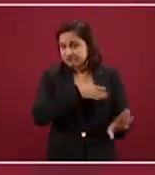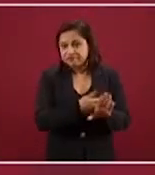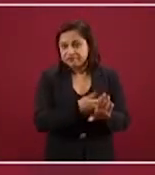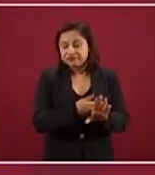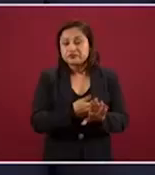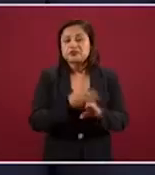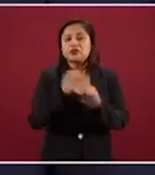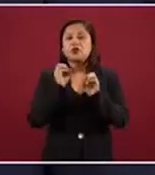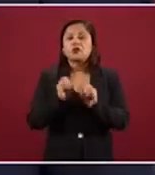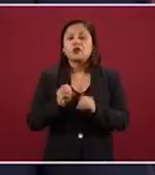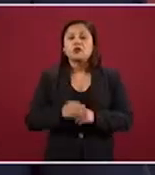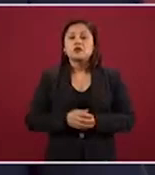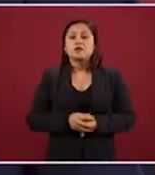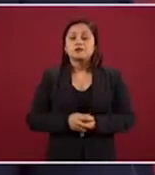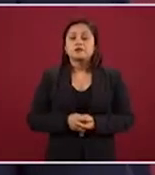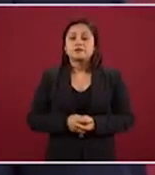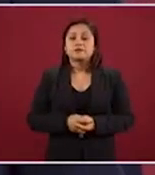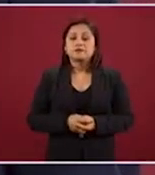para